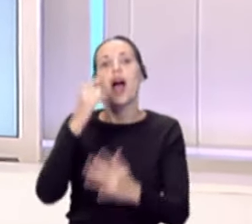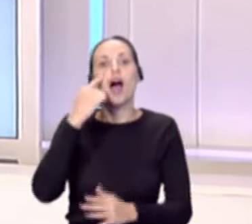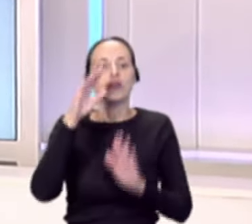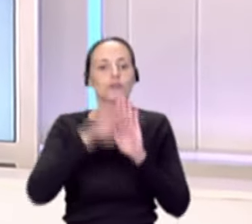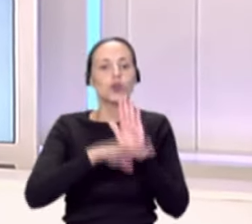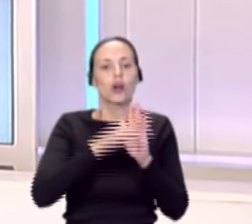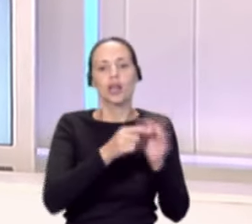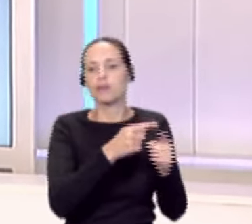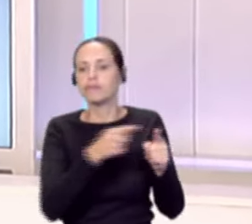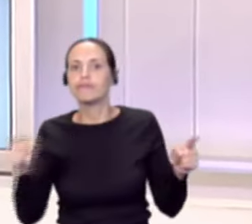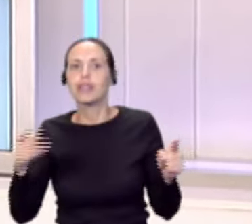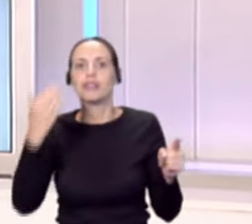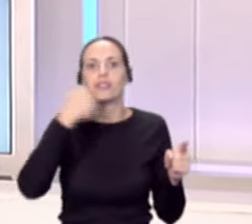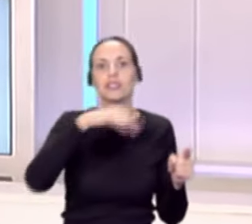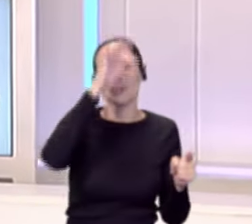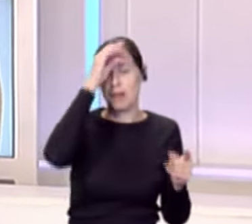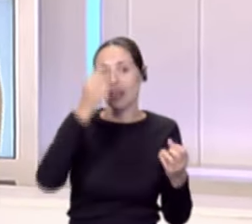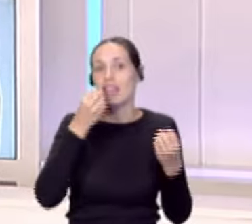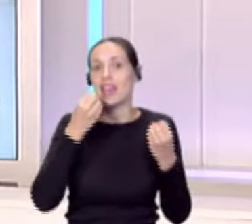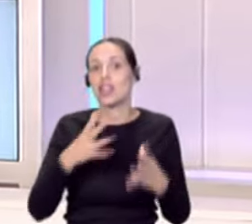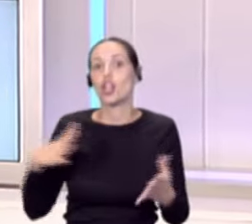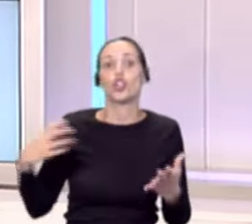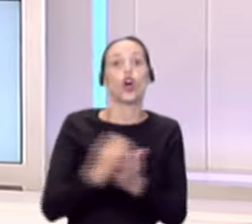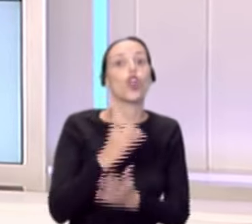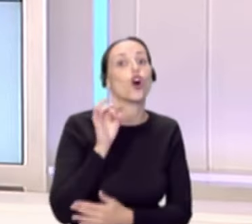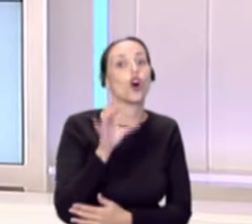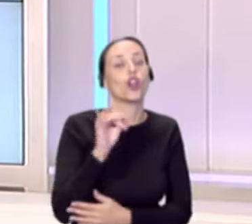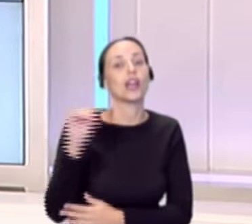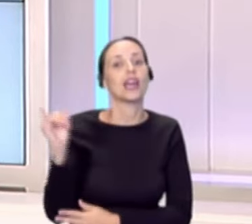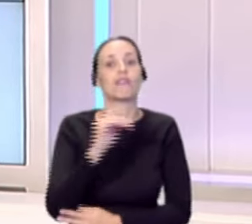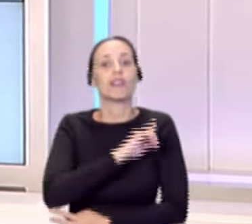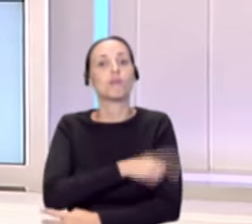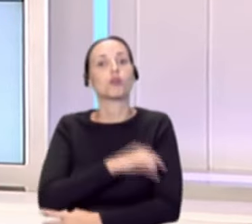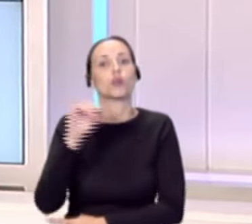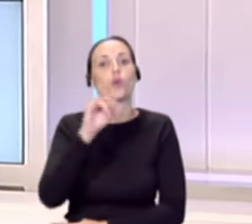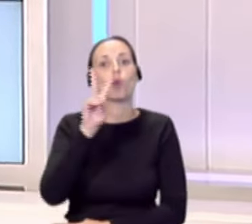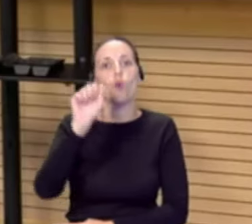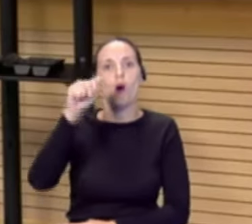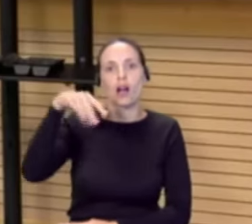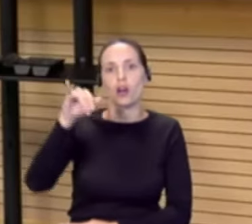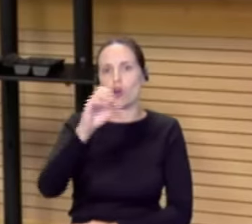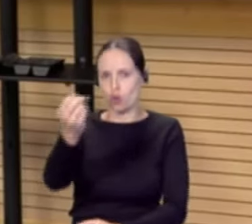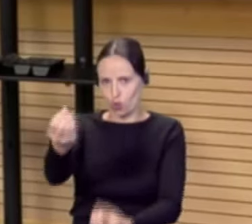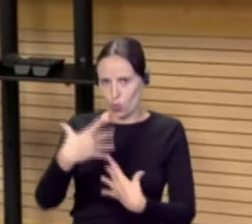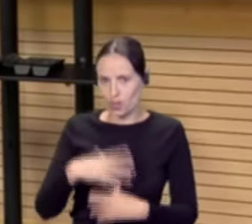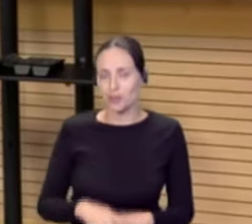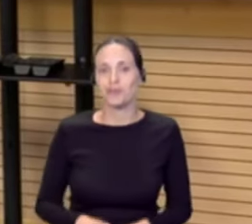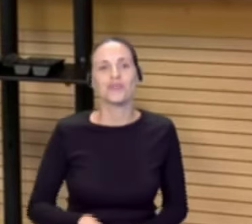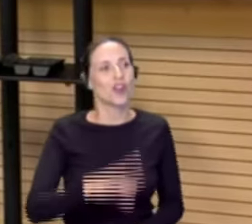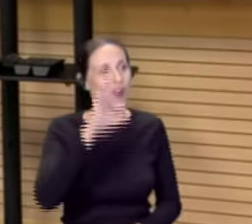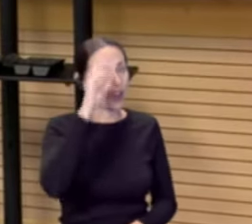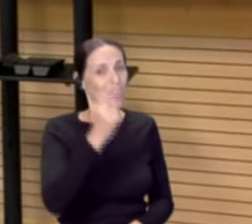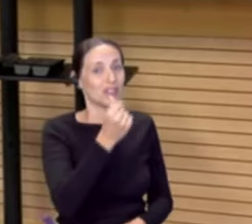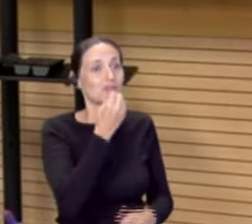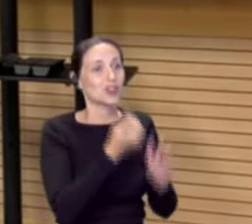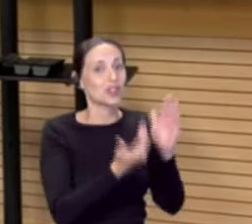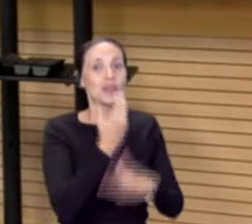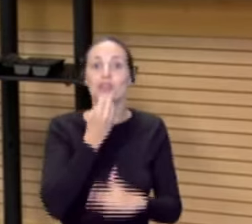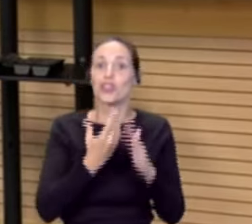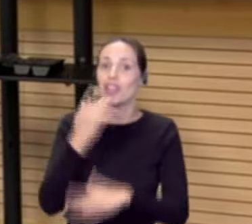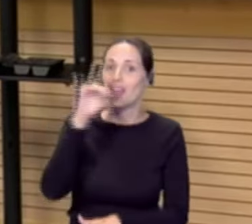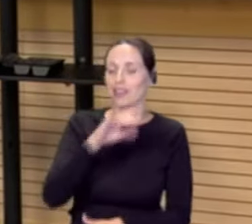de la Radio Canaria. Nos lo cuenta su jefe de deportes, Juanjo Toledo. Hola Fati, buenos días. Buenos días Canarias. Aquí estamos como